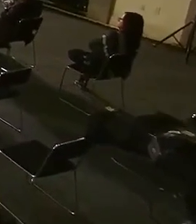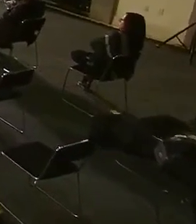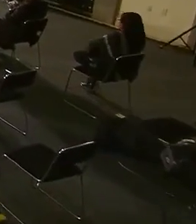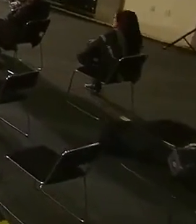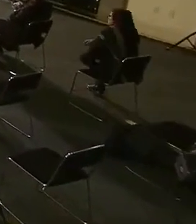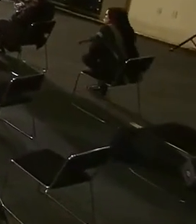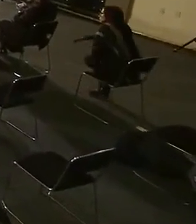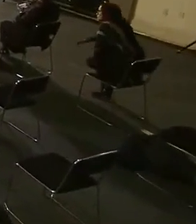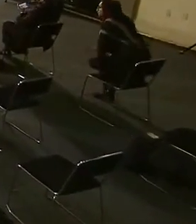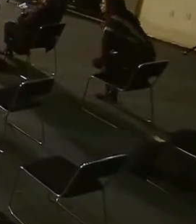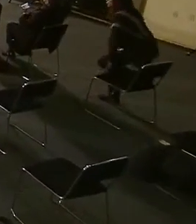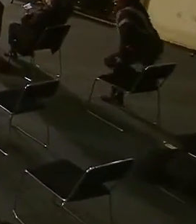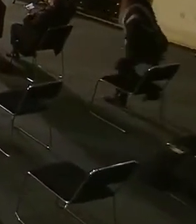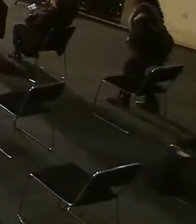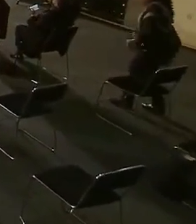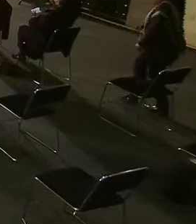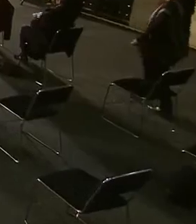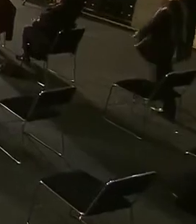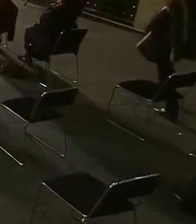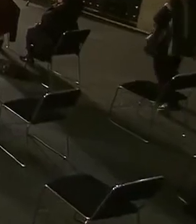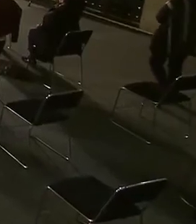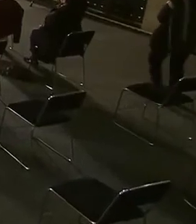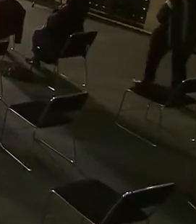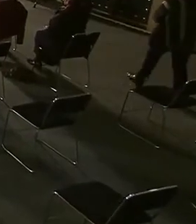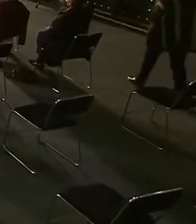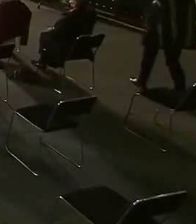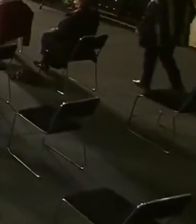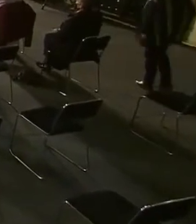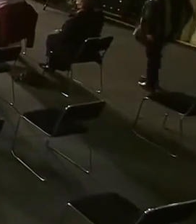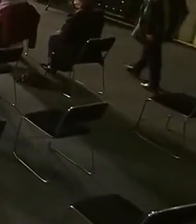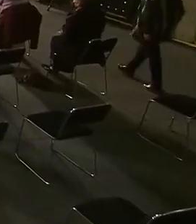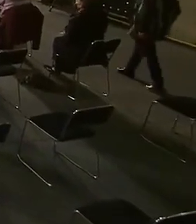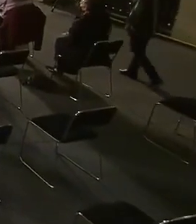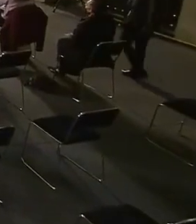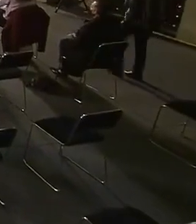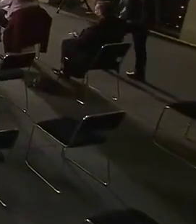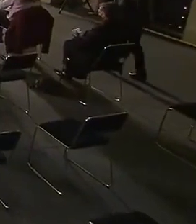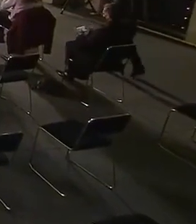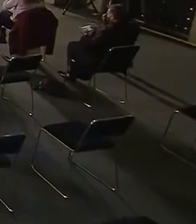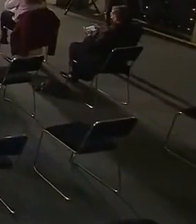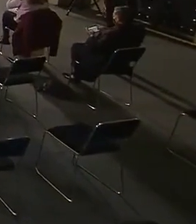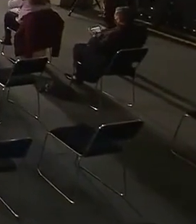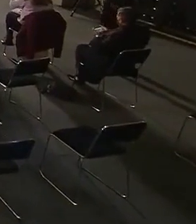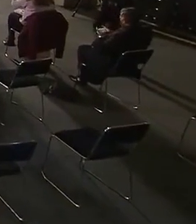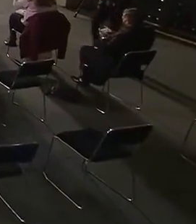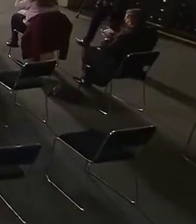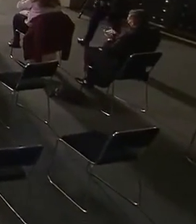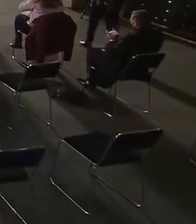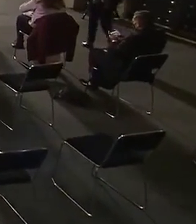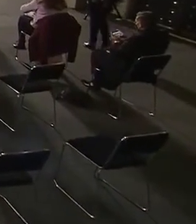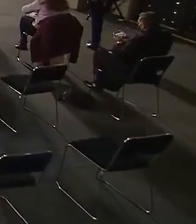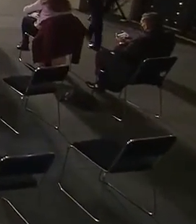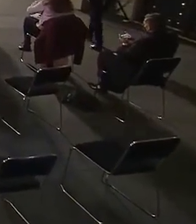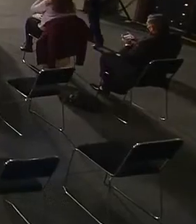Muy bien. Bueno, pues vamos a pedirle al arquitecto Román Mey que nos informe.